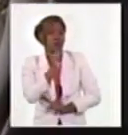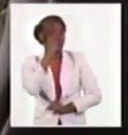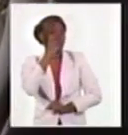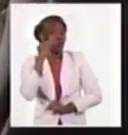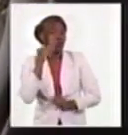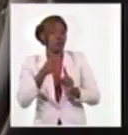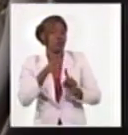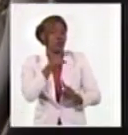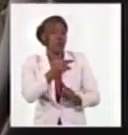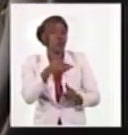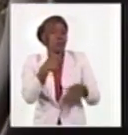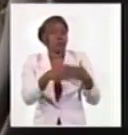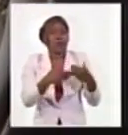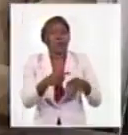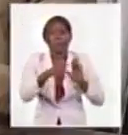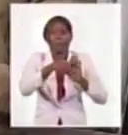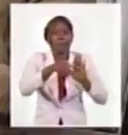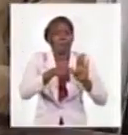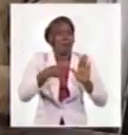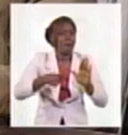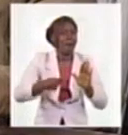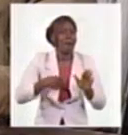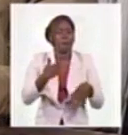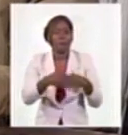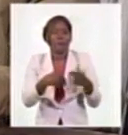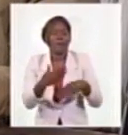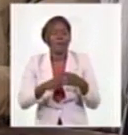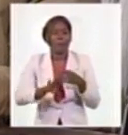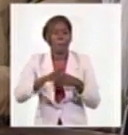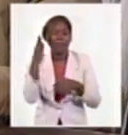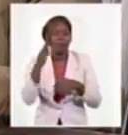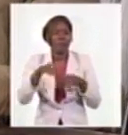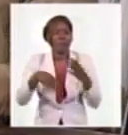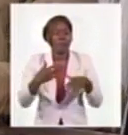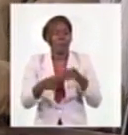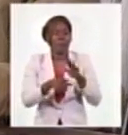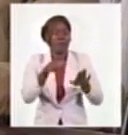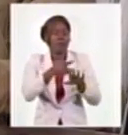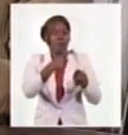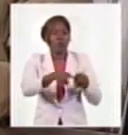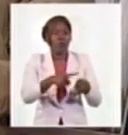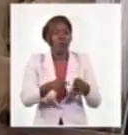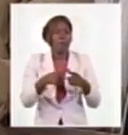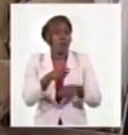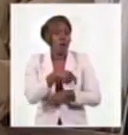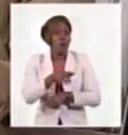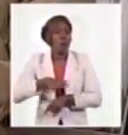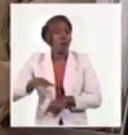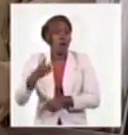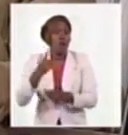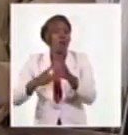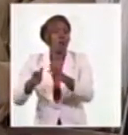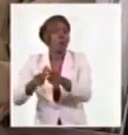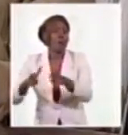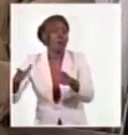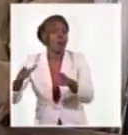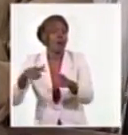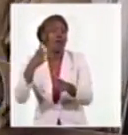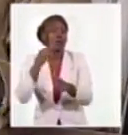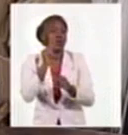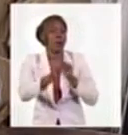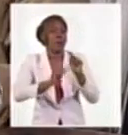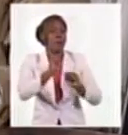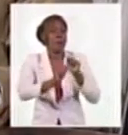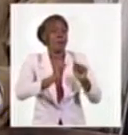sigue legales. La espiral conservadora de extrema derecha con ribetes fascistas, y esto inunda, contamina todo el escenario